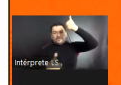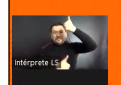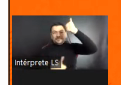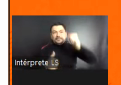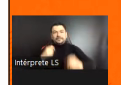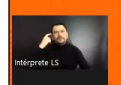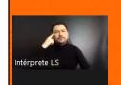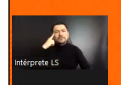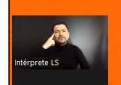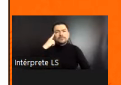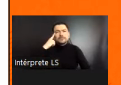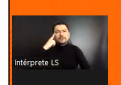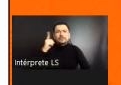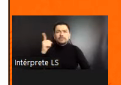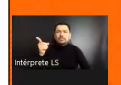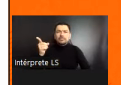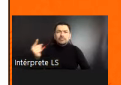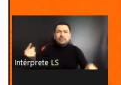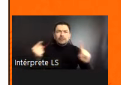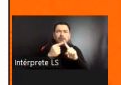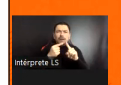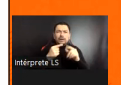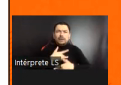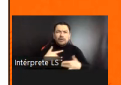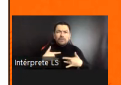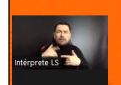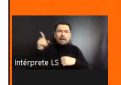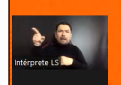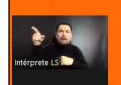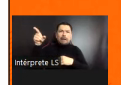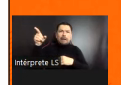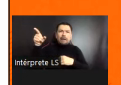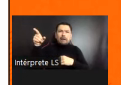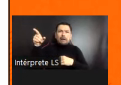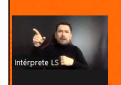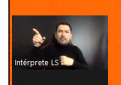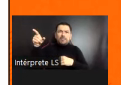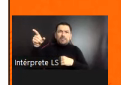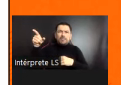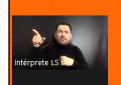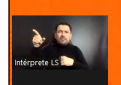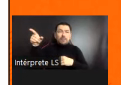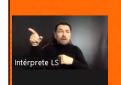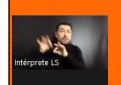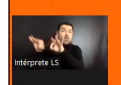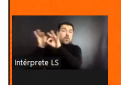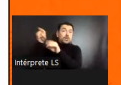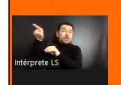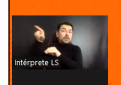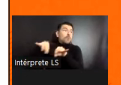muchas ocasiones, y esta pirámide de evidencia que se va a convertir en una herramienta